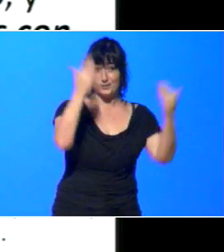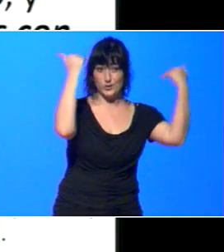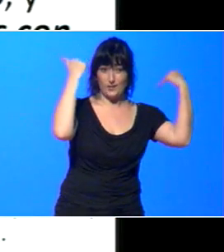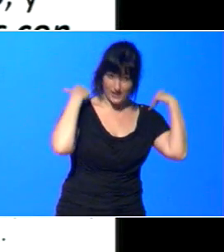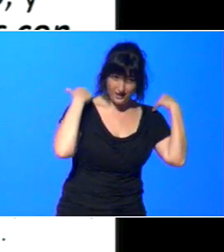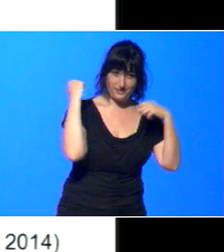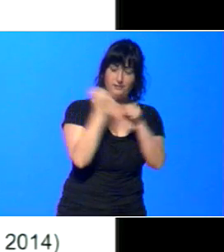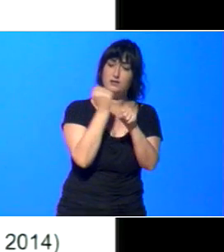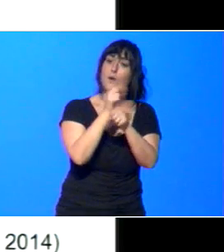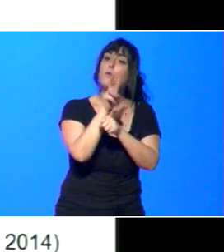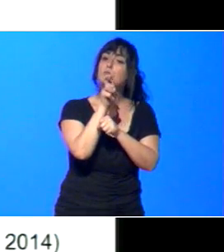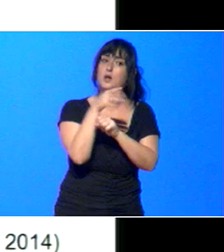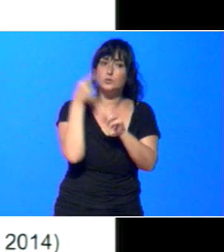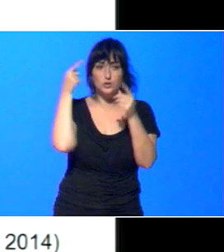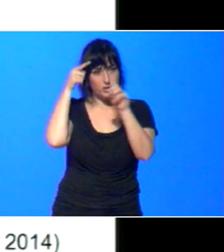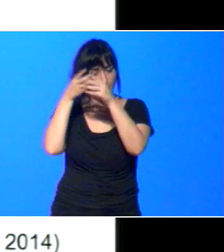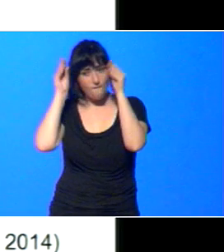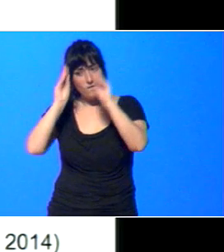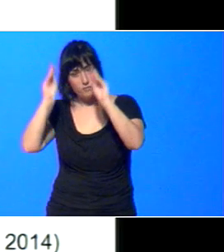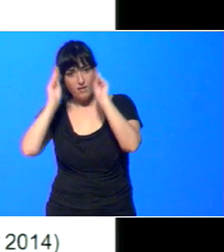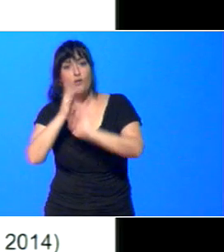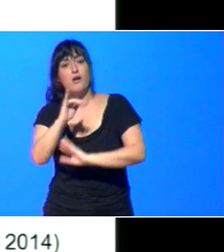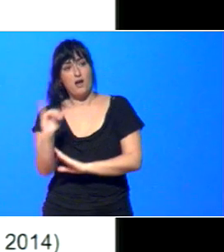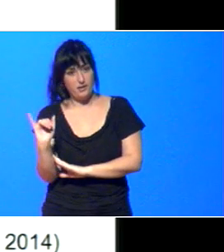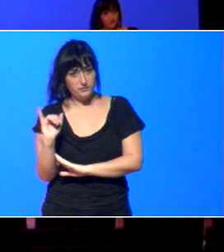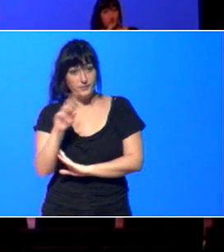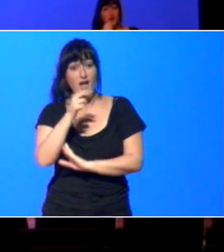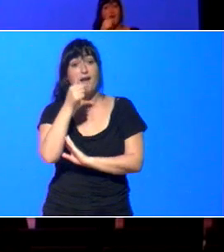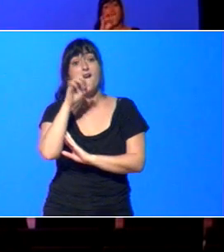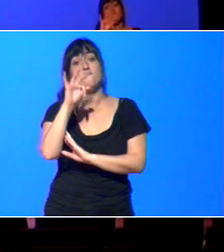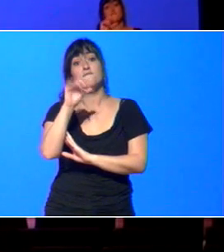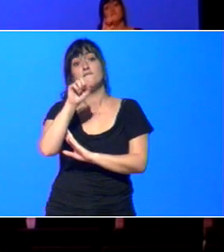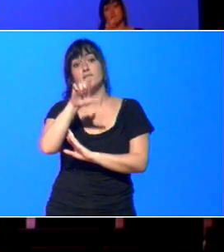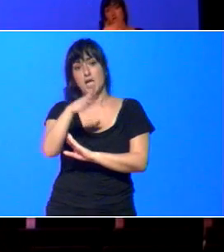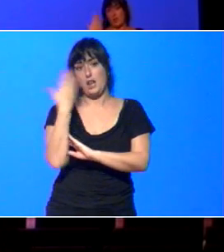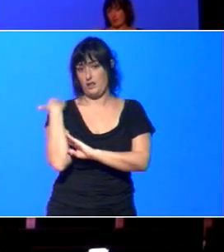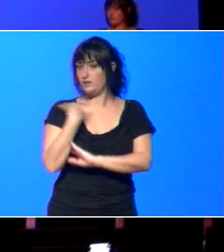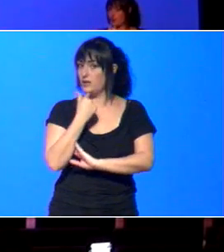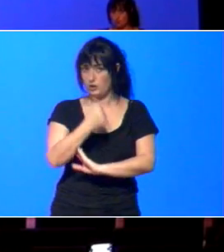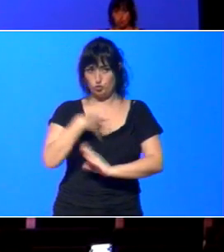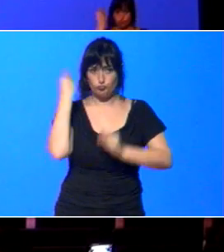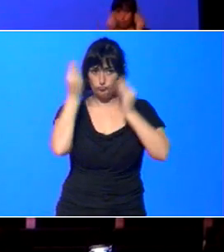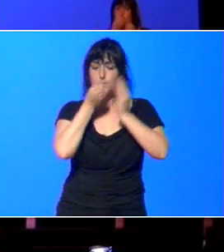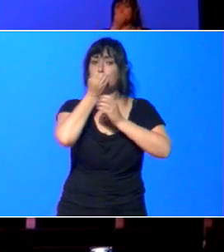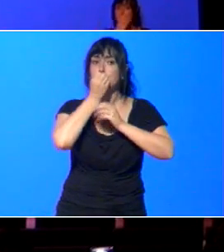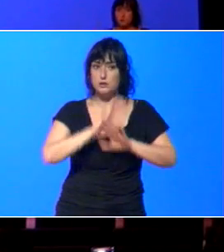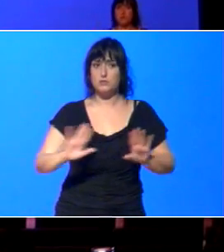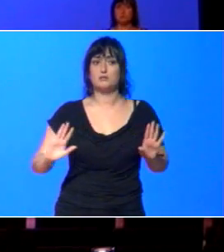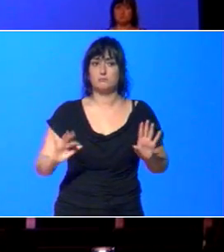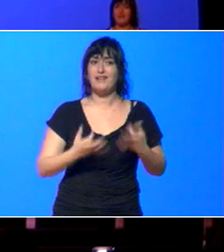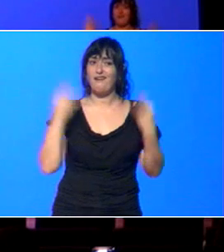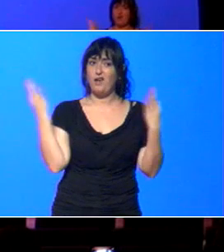tareas para la formación. Lo ha dicho Rafael con mucho criterio y no hay que sino que ponerle letras